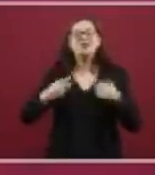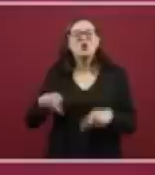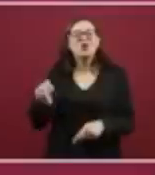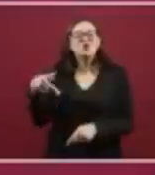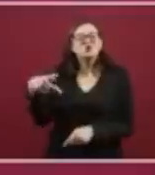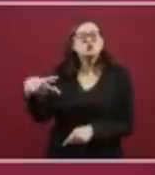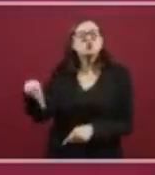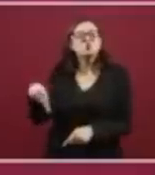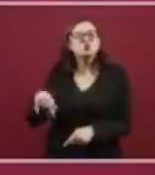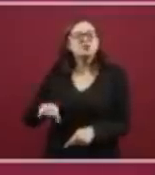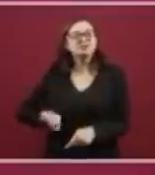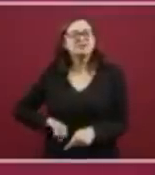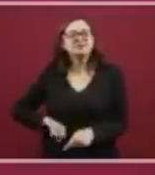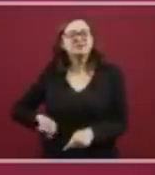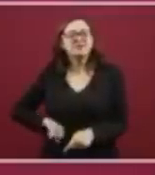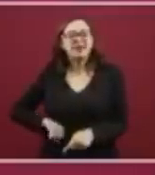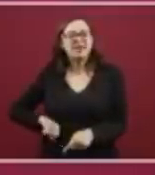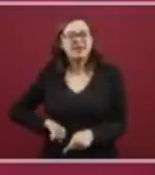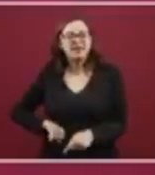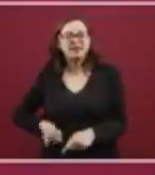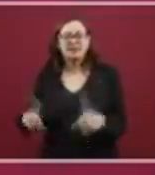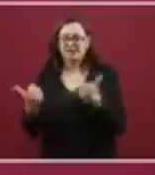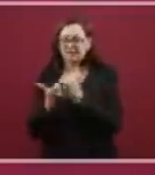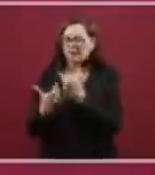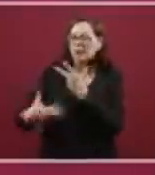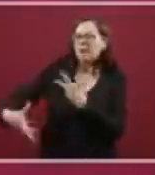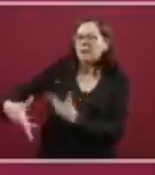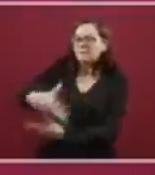cómo se va a reactivar la economía,